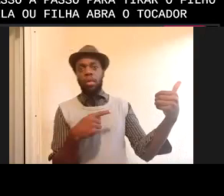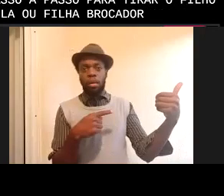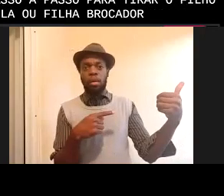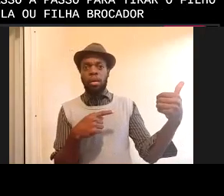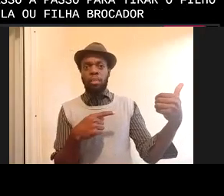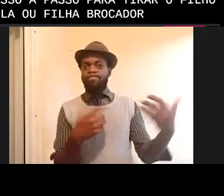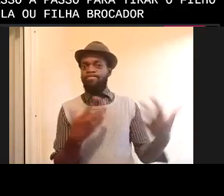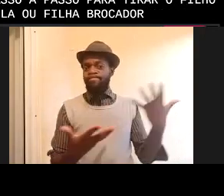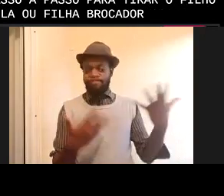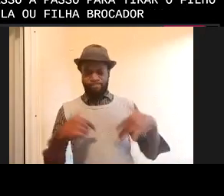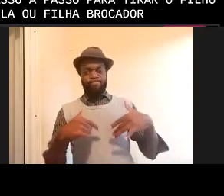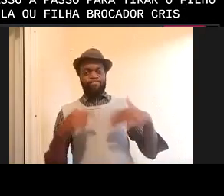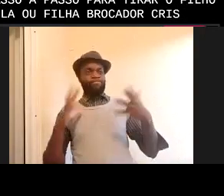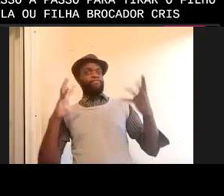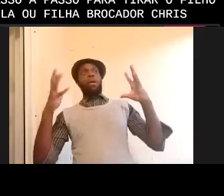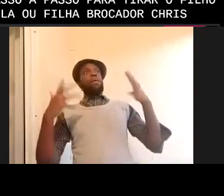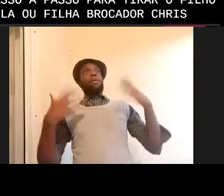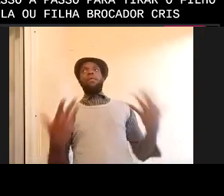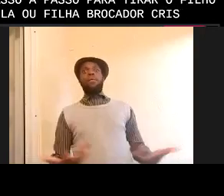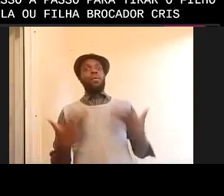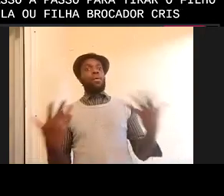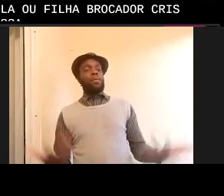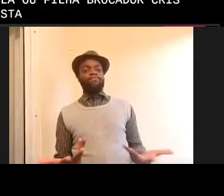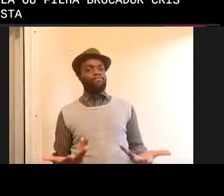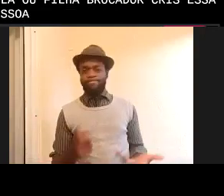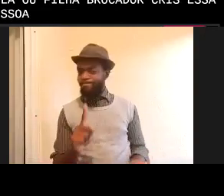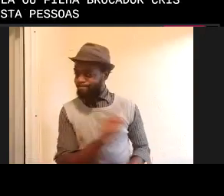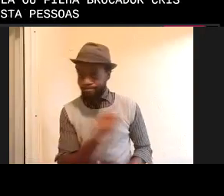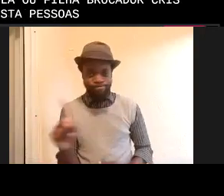Crisis en estas personas sin ninguna necesidad. Entonces,